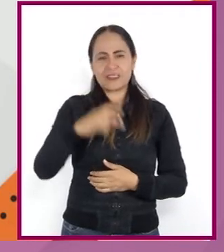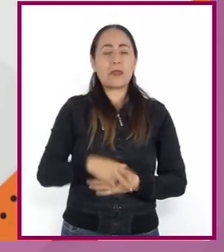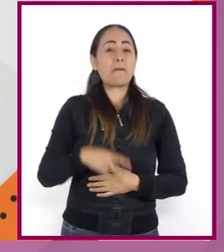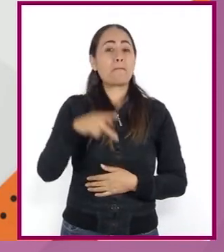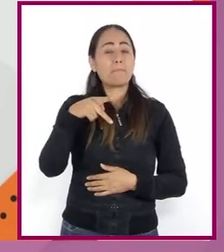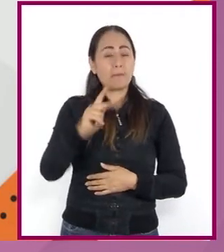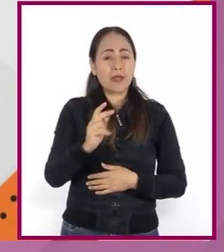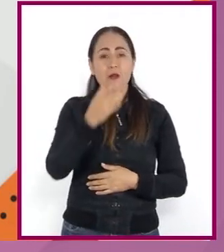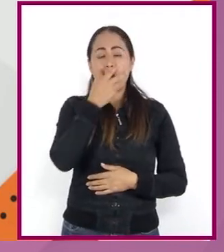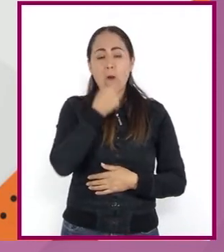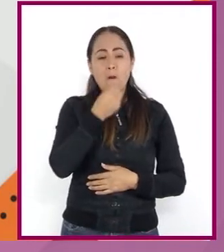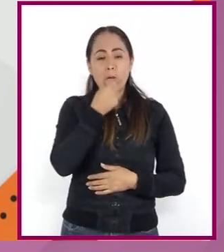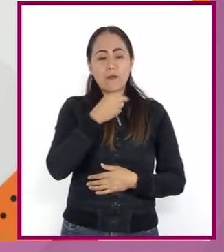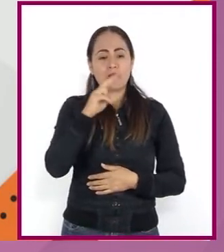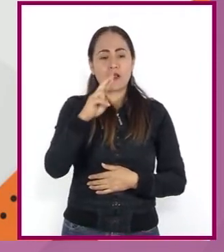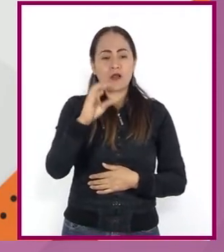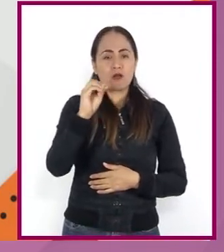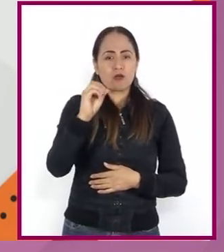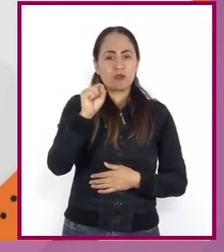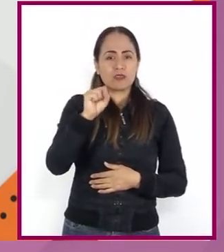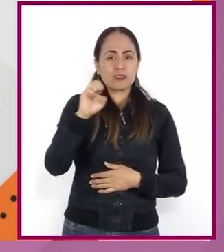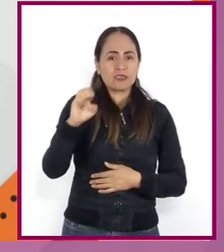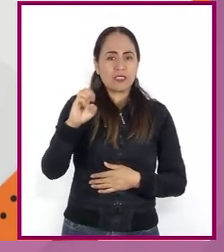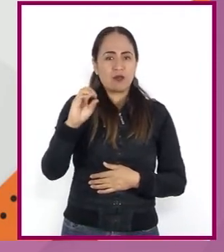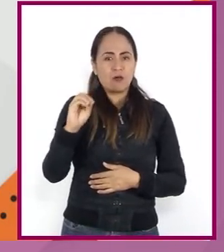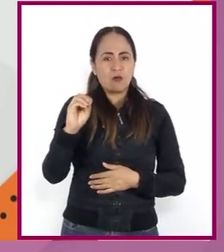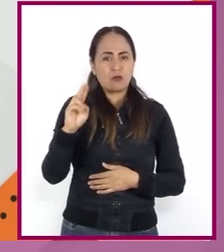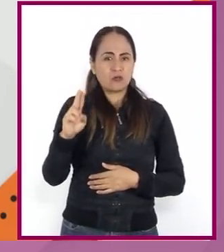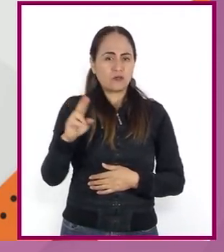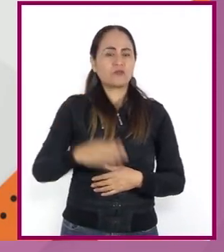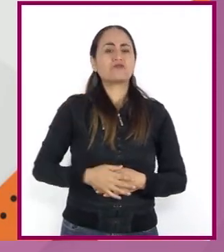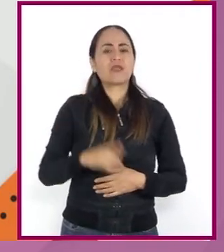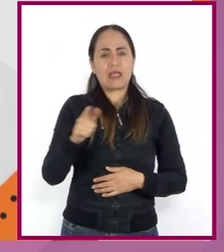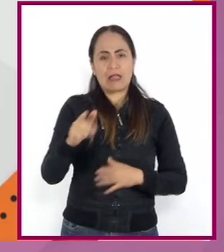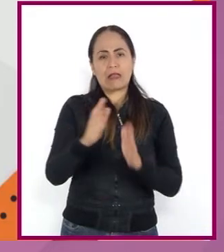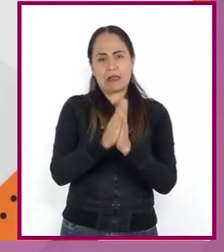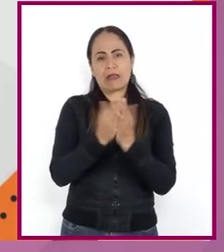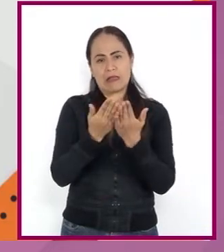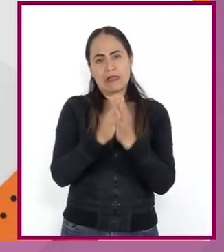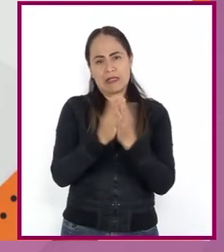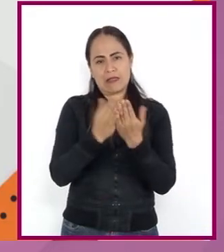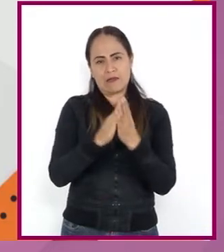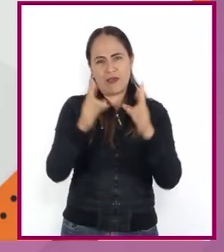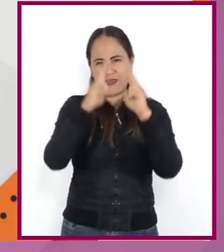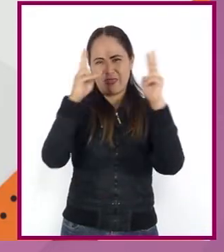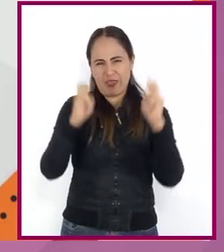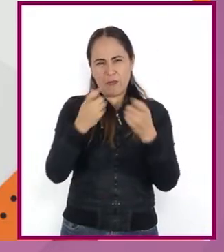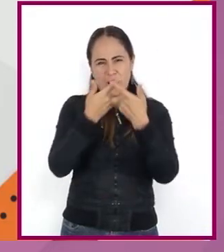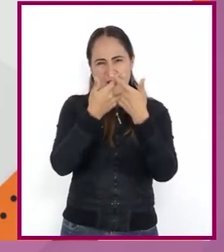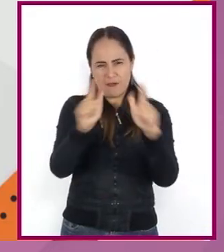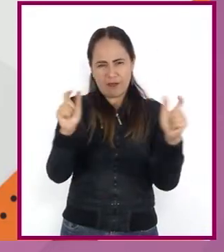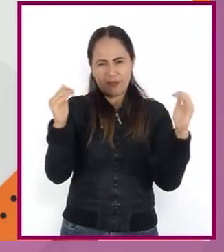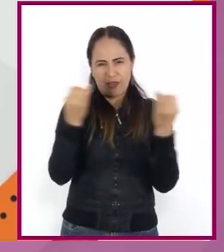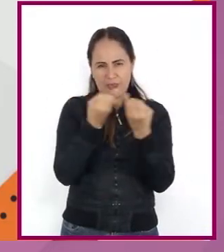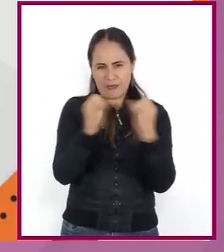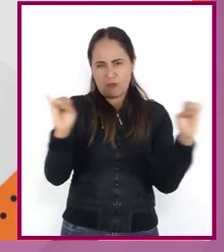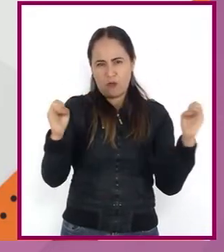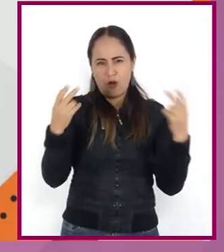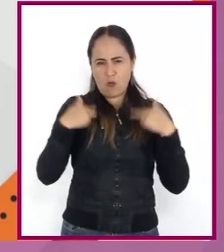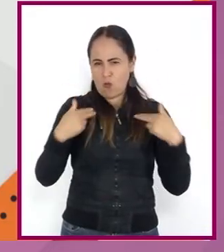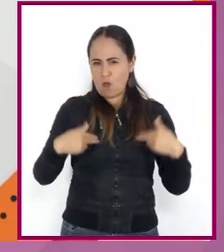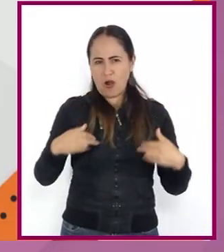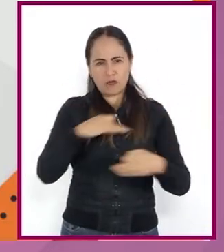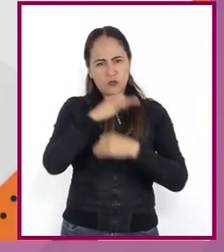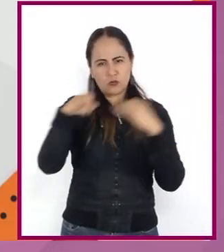fue Rousseau quien escribió el libro que trata principalmente sobre la libertad e igualdad de los seres